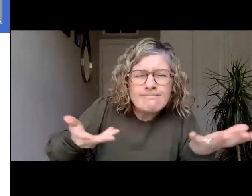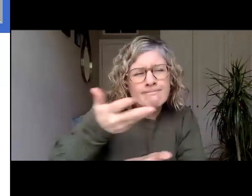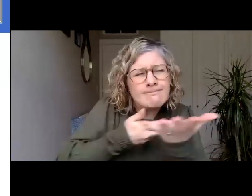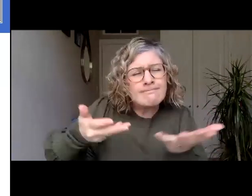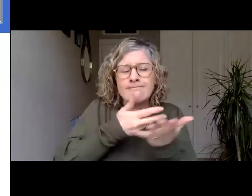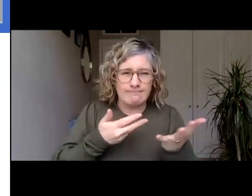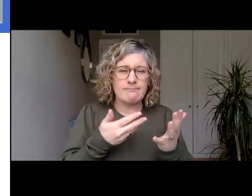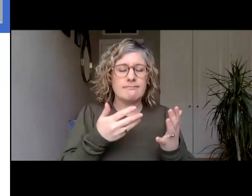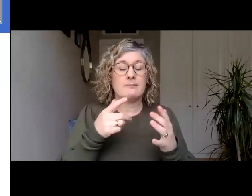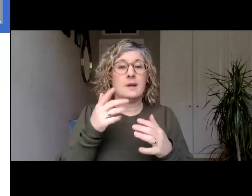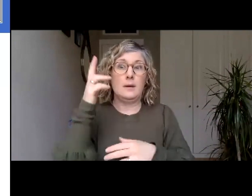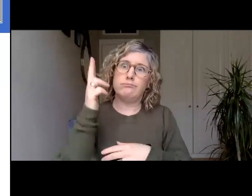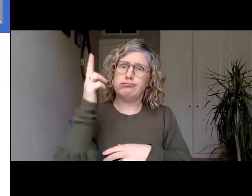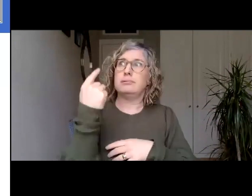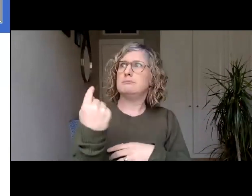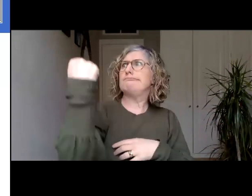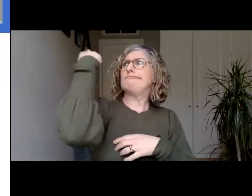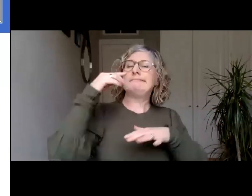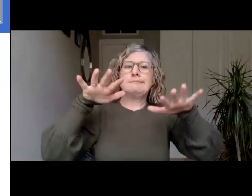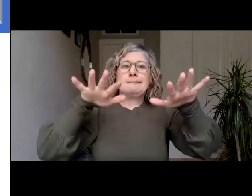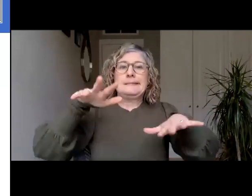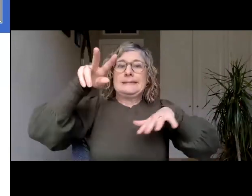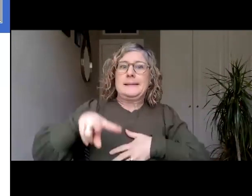tenemos el cronograma del proyecto.